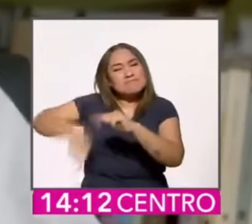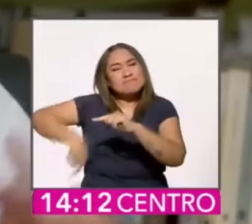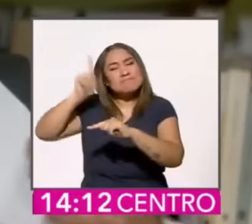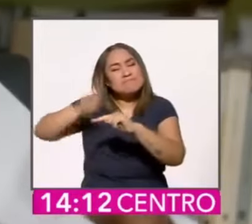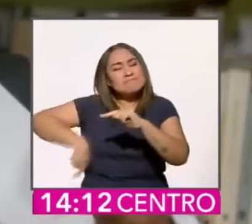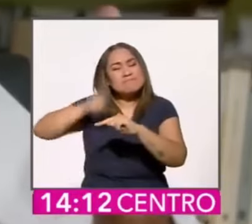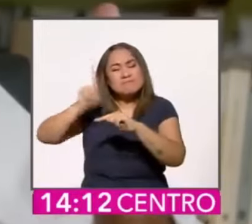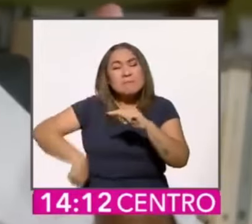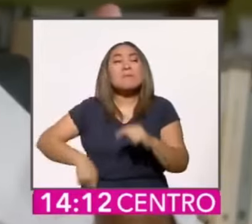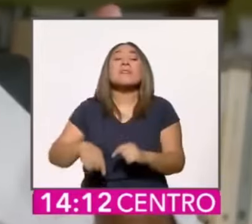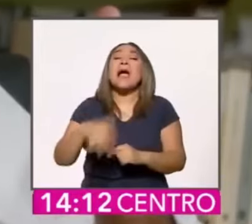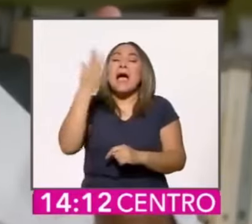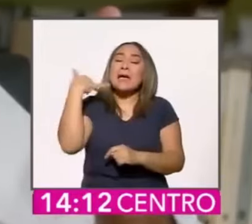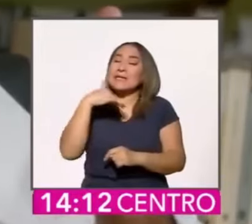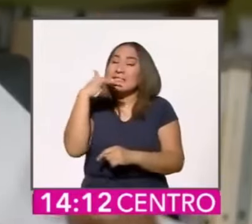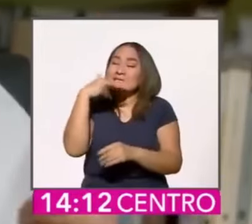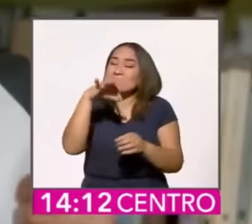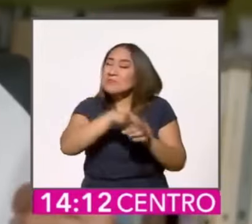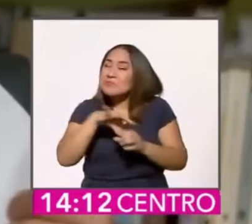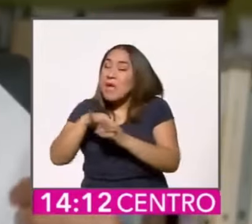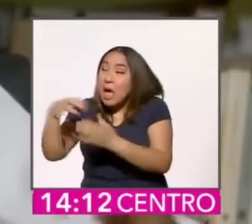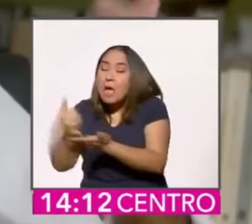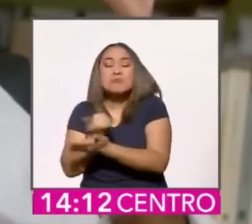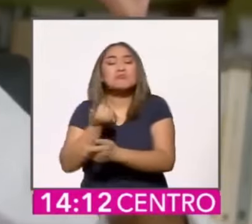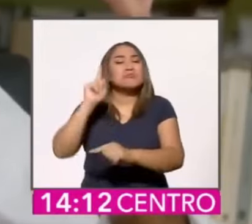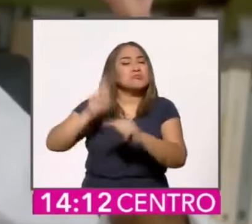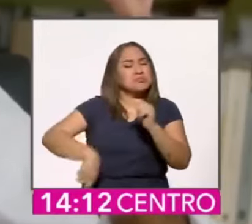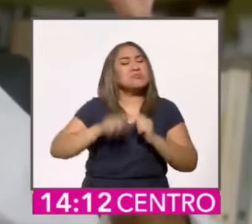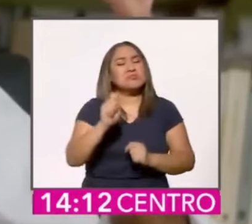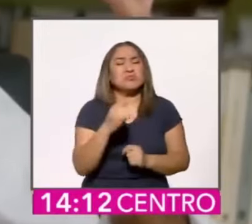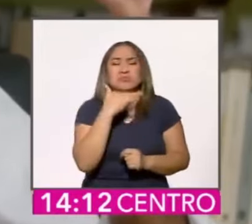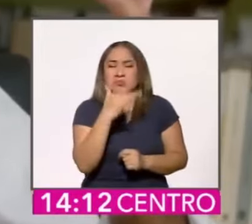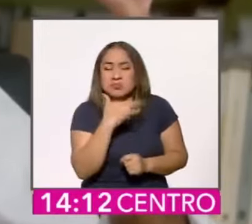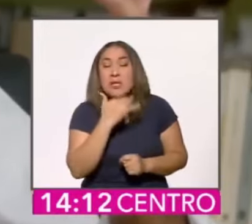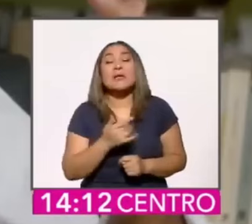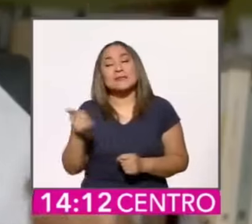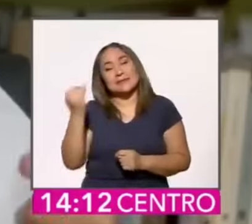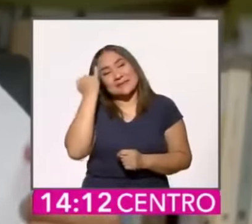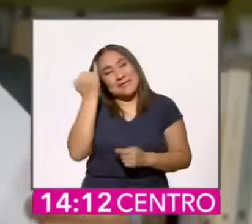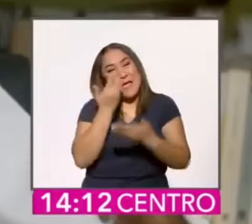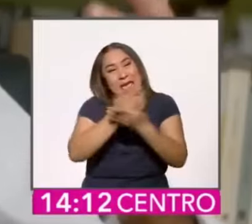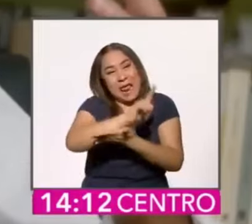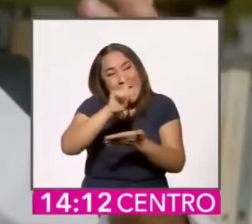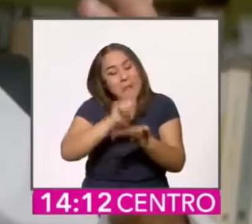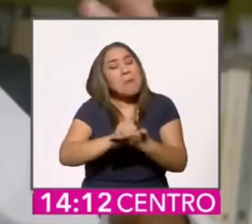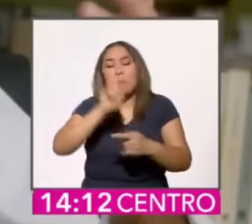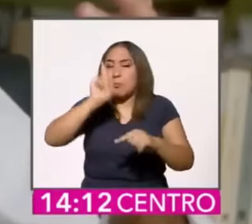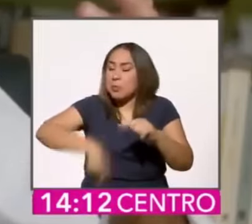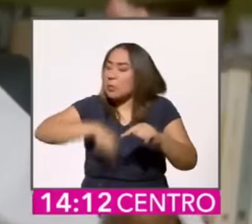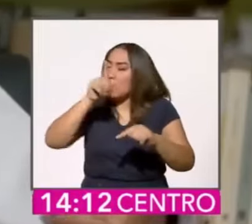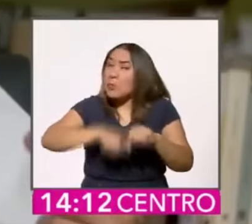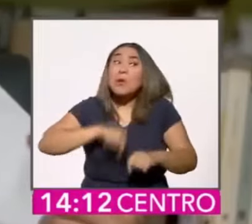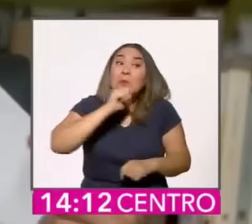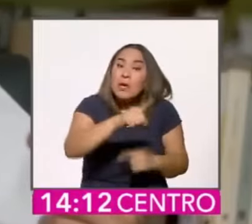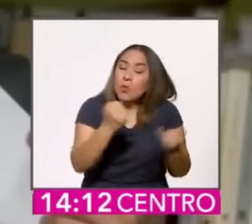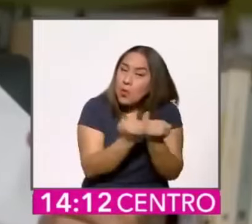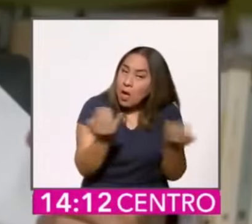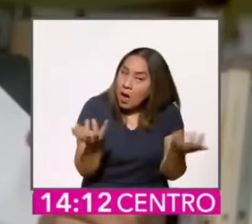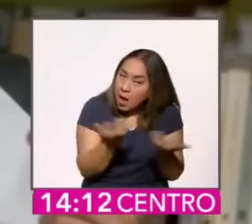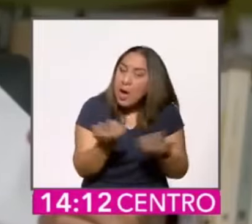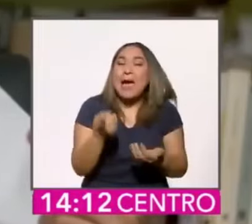Han validado fraudes electorales en su contra, han frenado sus iniciativas de ley y han tratado de detener